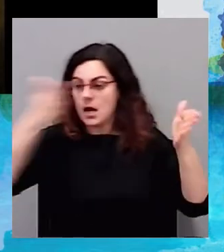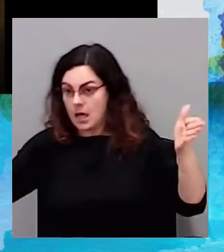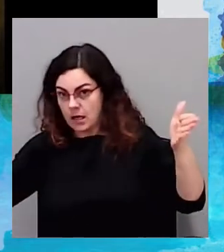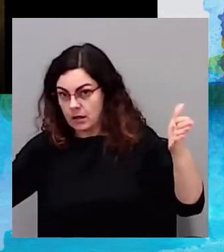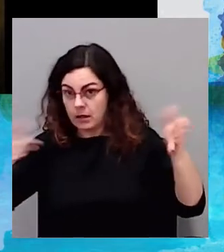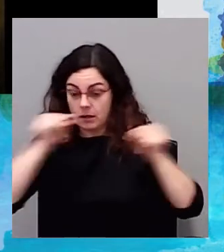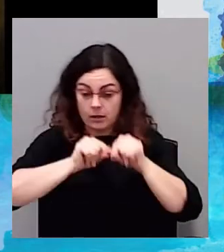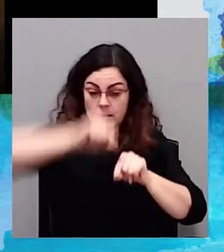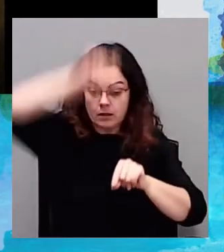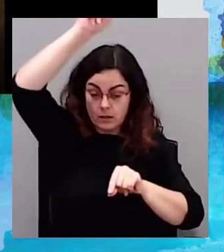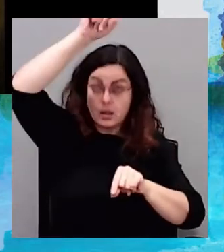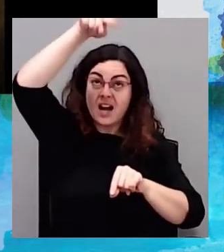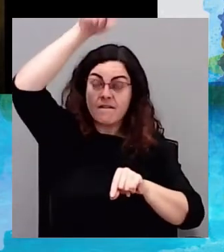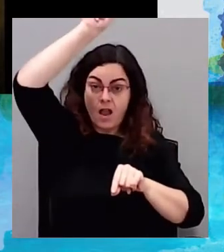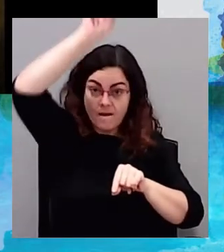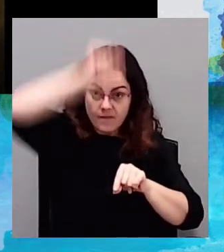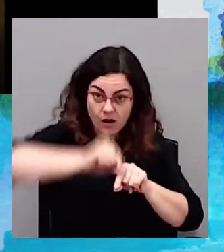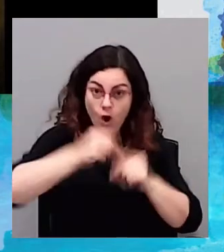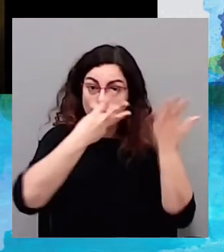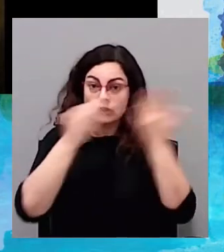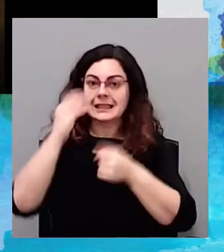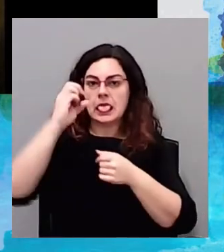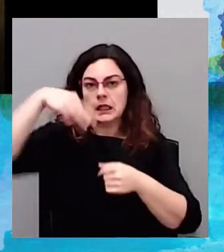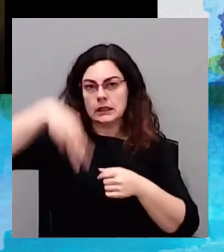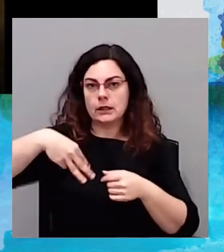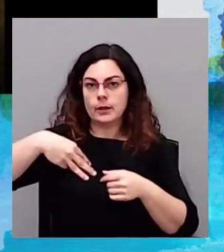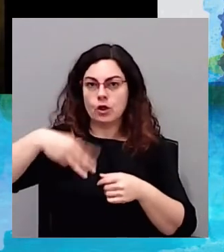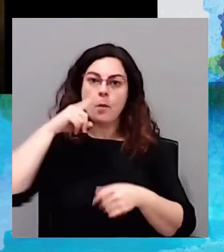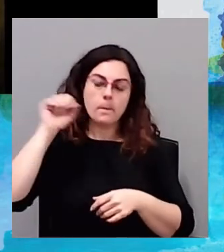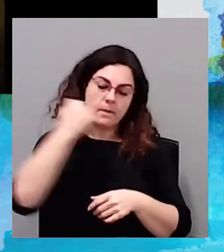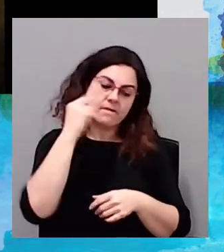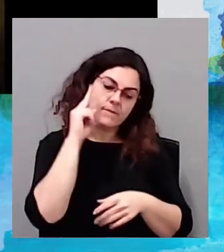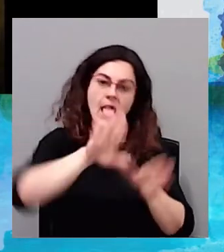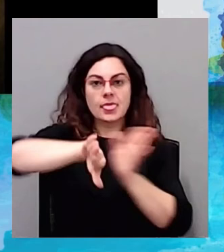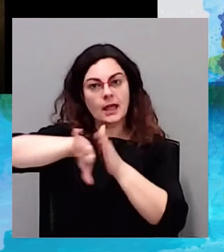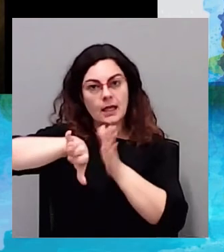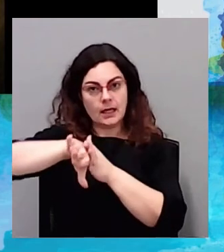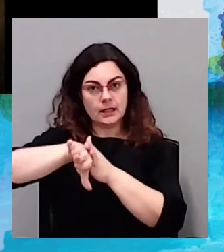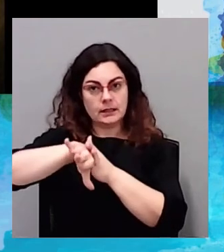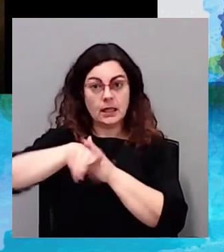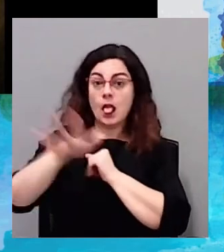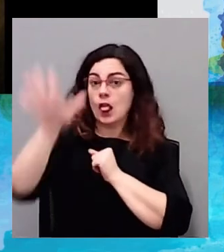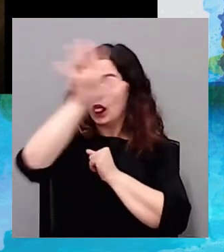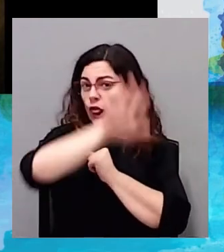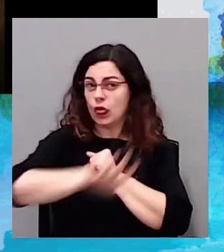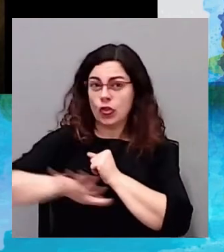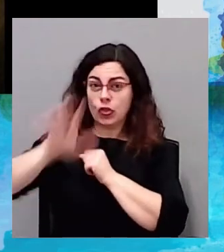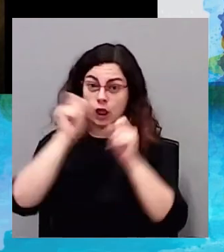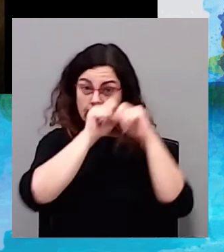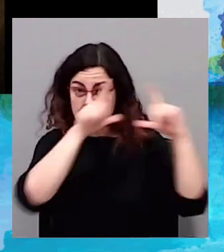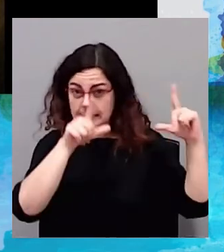abajo. Está de perfil, mirando hacia nuestra derecha, y ocupa la mayor parte de la imagen que tenemos